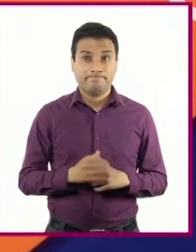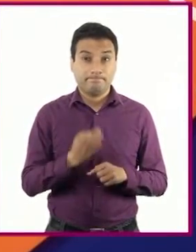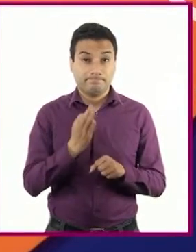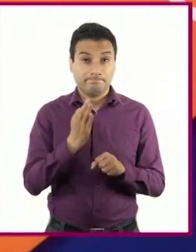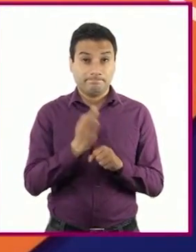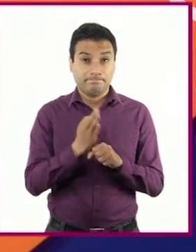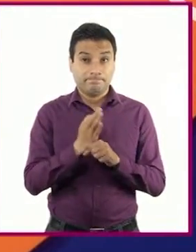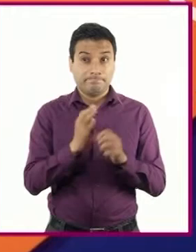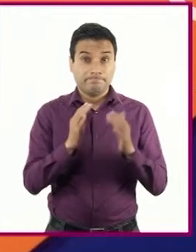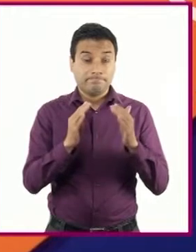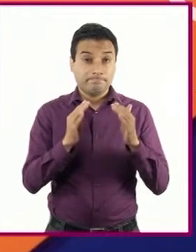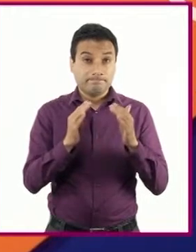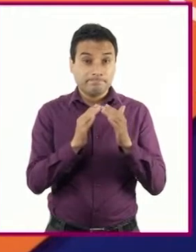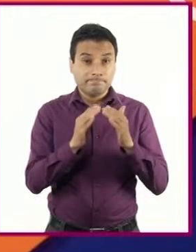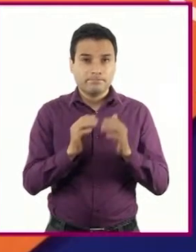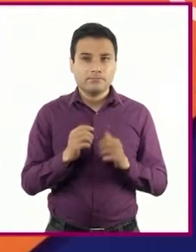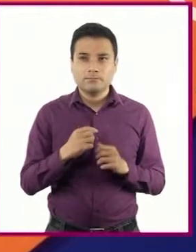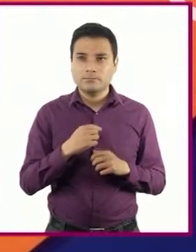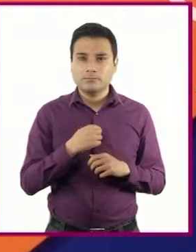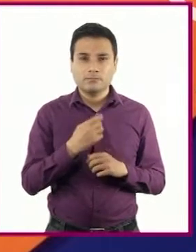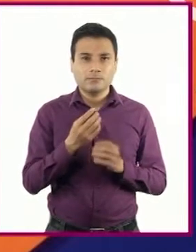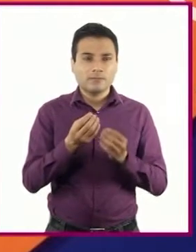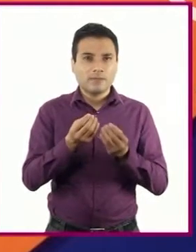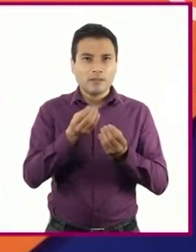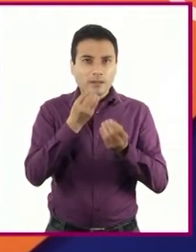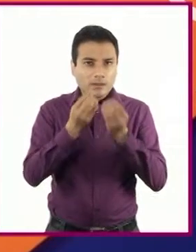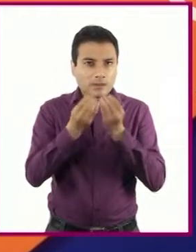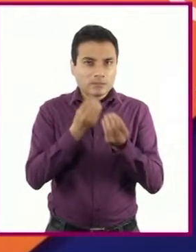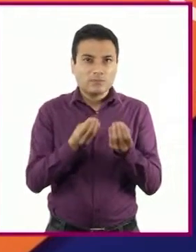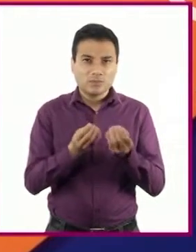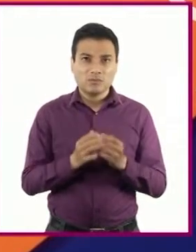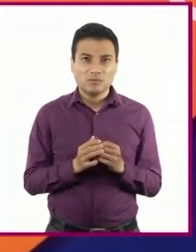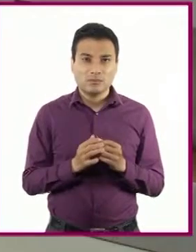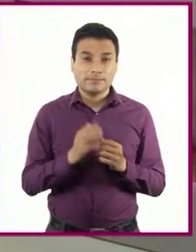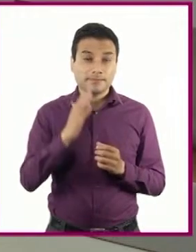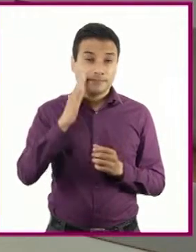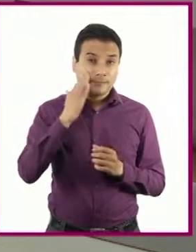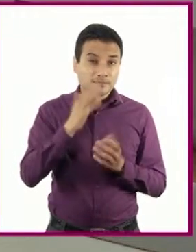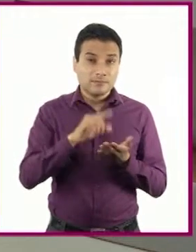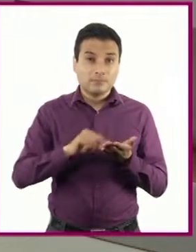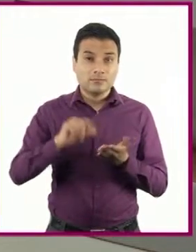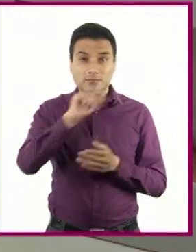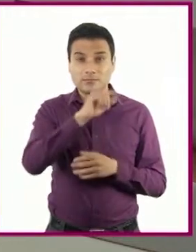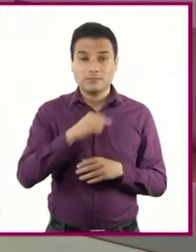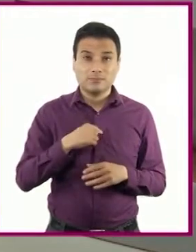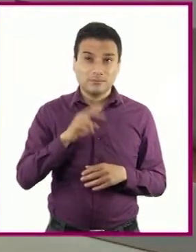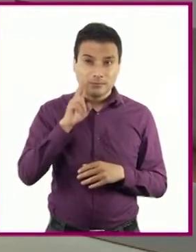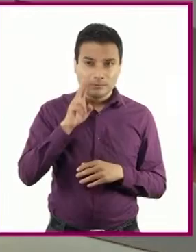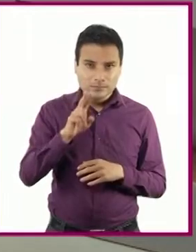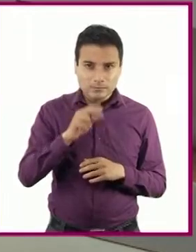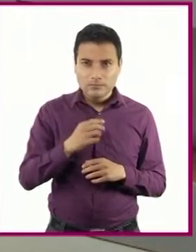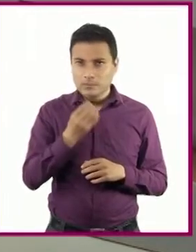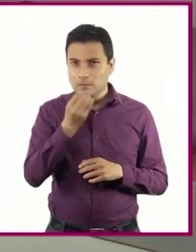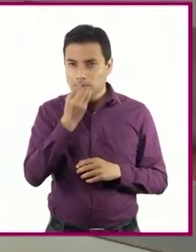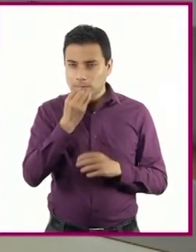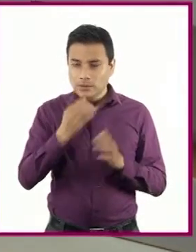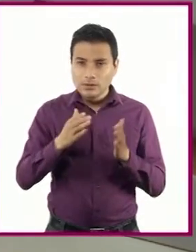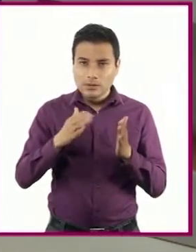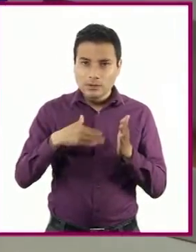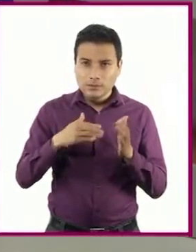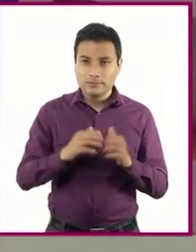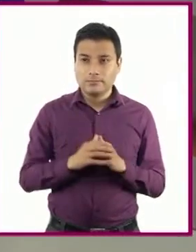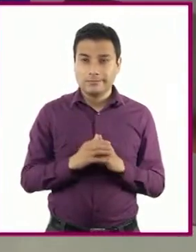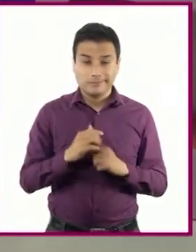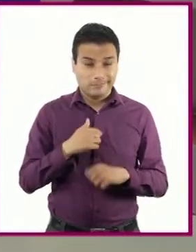se me antojan más cosas para comer y he visto en redes sociales o videos en distintas plataformas cómo prepararlos. Seré